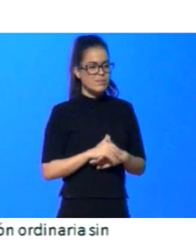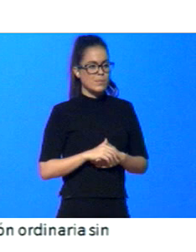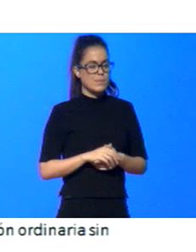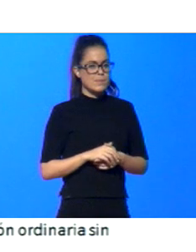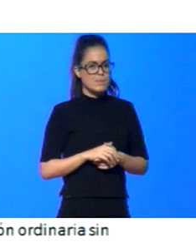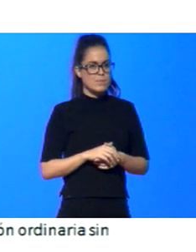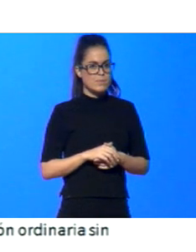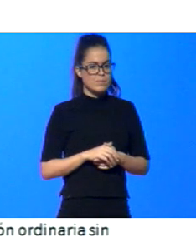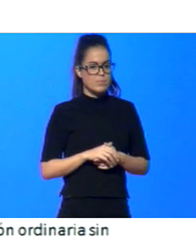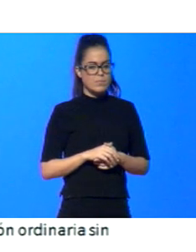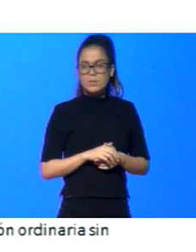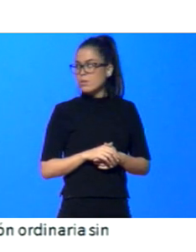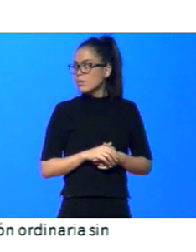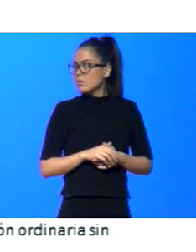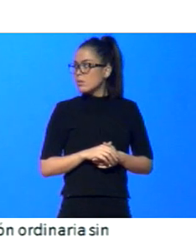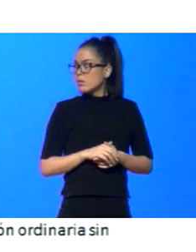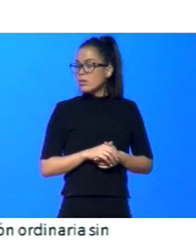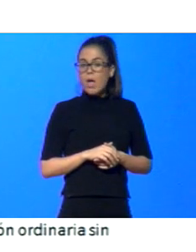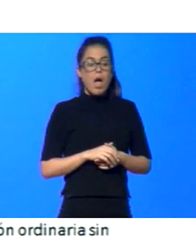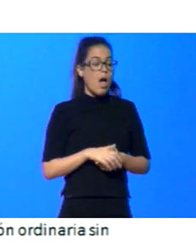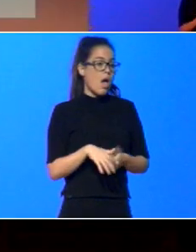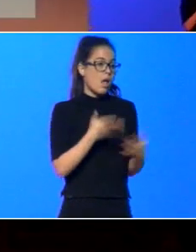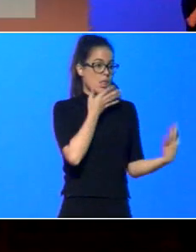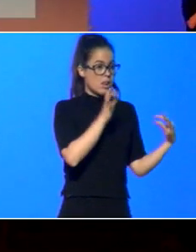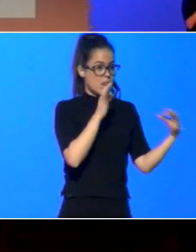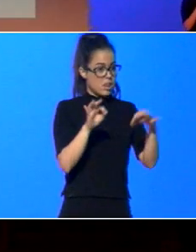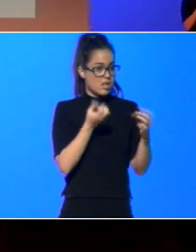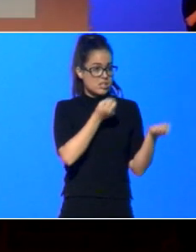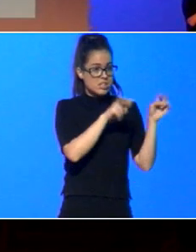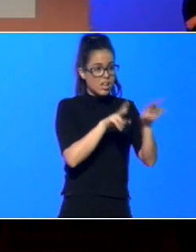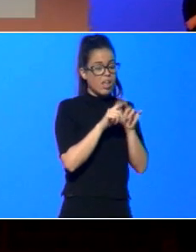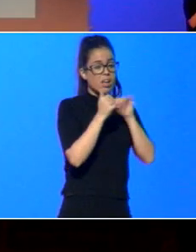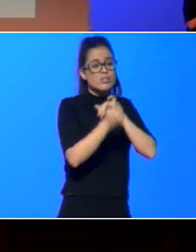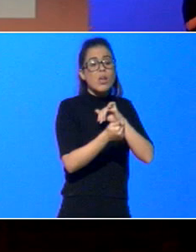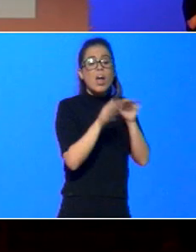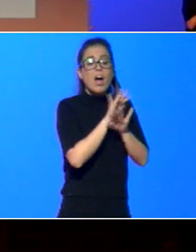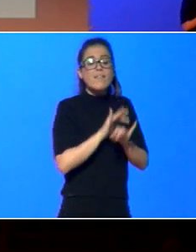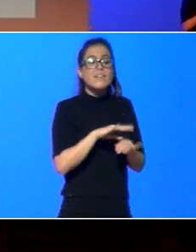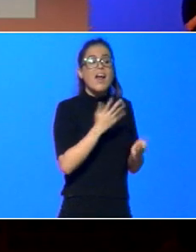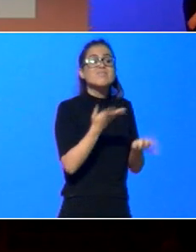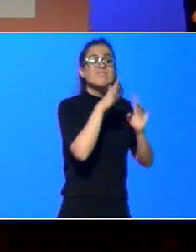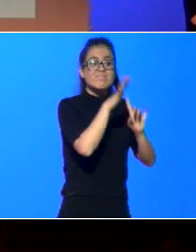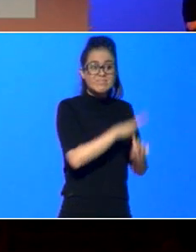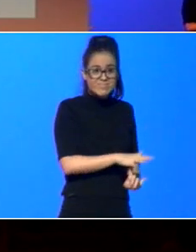que al no atender a la diversidad lo que hace es producir de nuevo discriminación